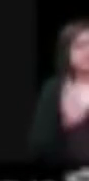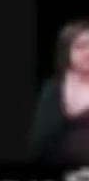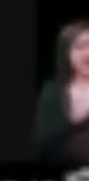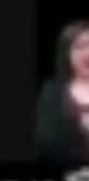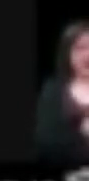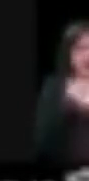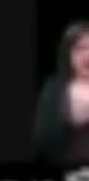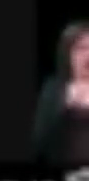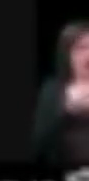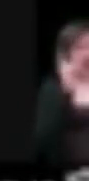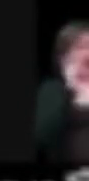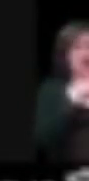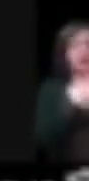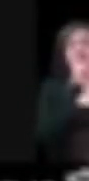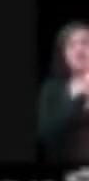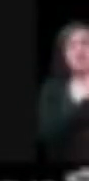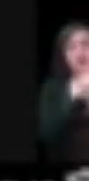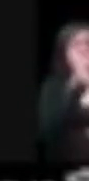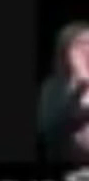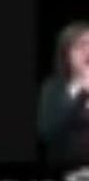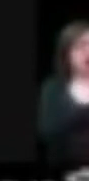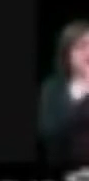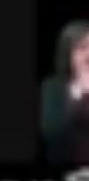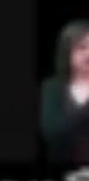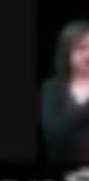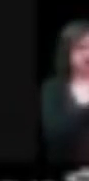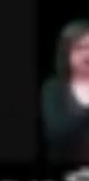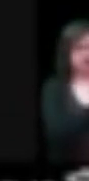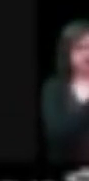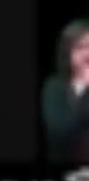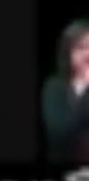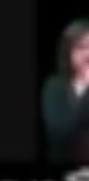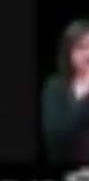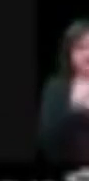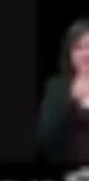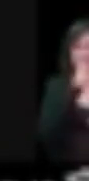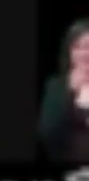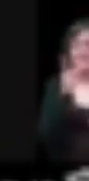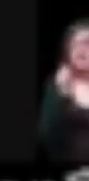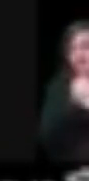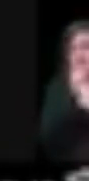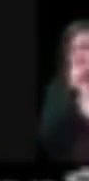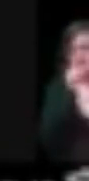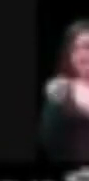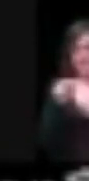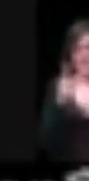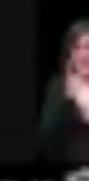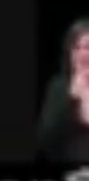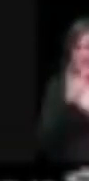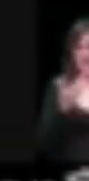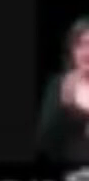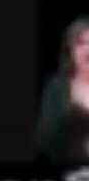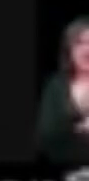en una pareja del mismo sexo, toda vez que aunque cumplan con ciertos roles, su naturaleza biológica es